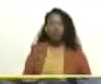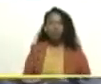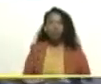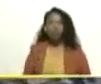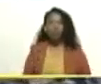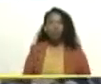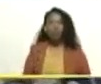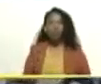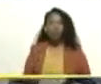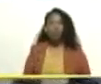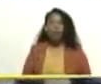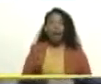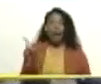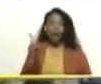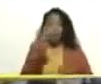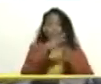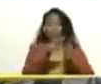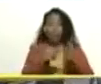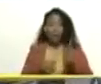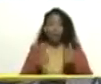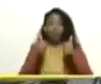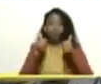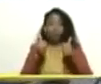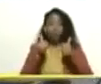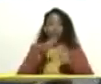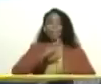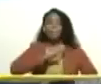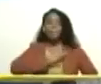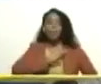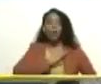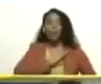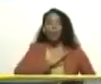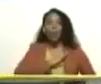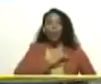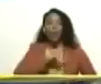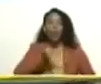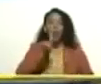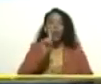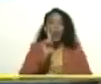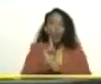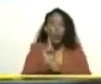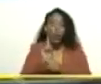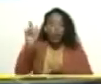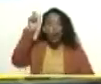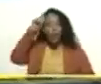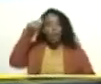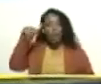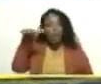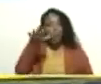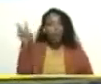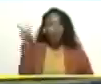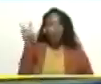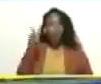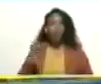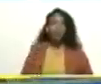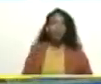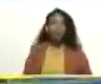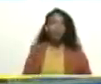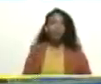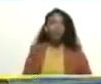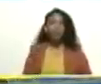son las riquezas materiales que le pertenecen única y exclusivamente al pueblo de Venezuela